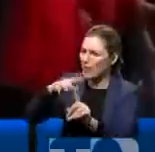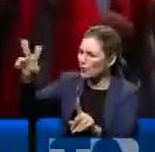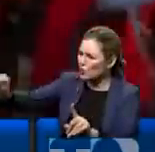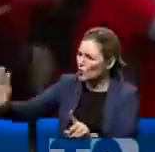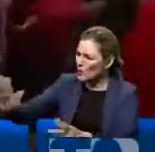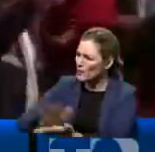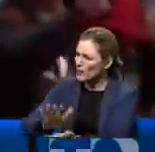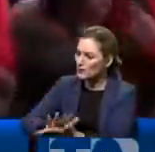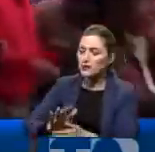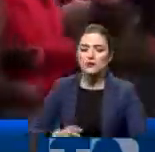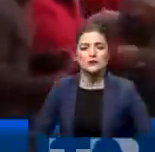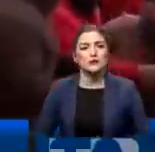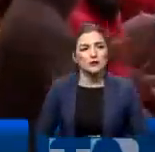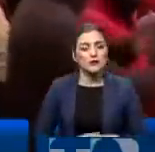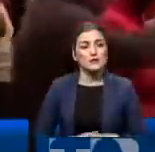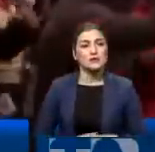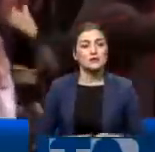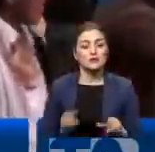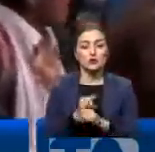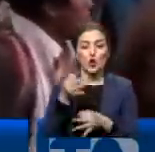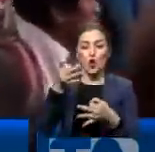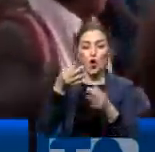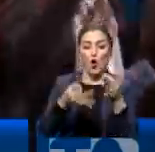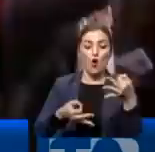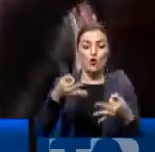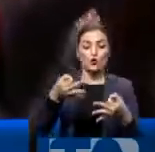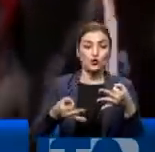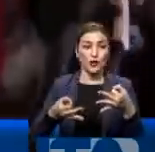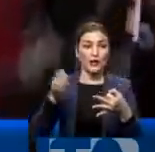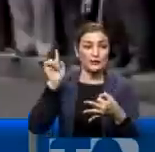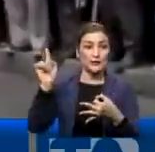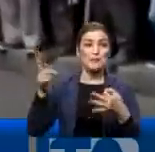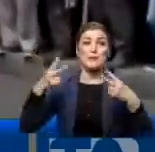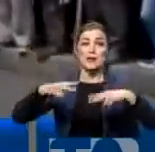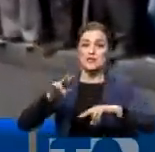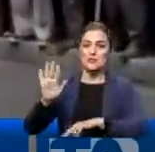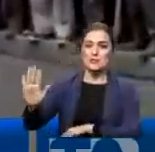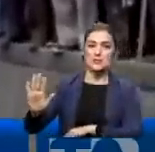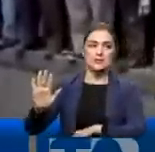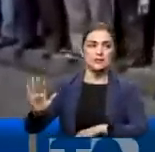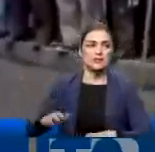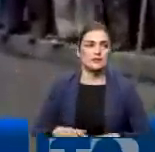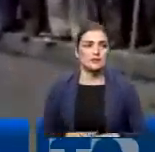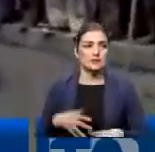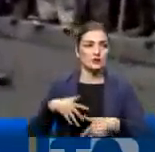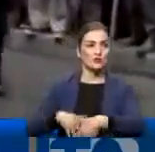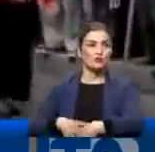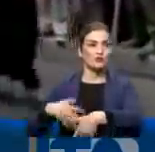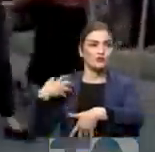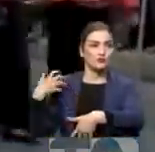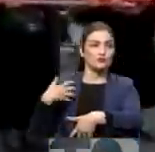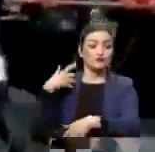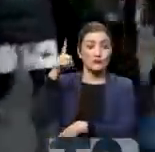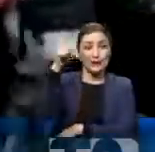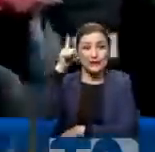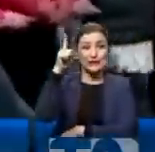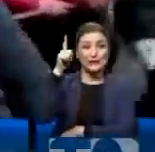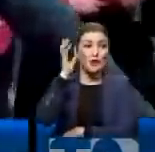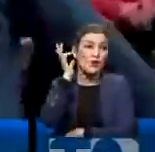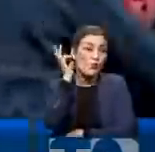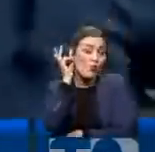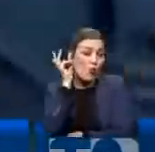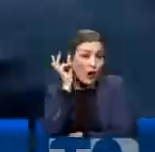agresiones. Otra entidad como la Corte de Justicia también fue amenazada. Las manifestaciones encabezadas por